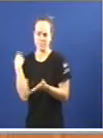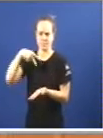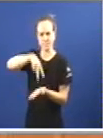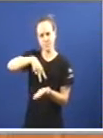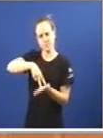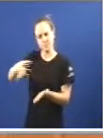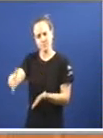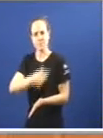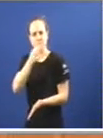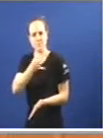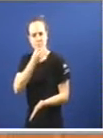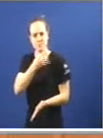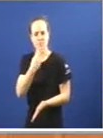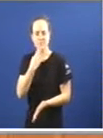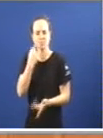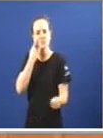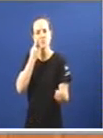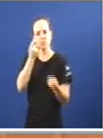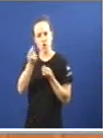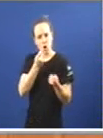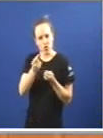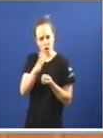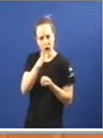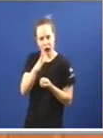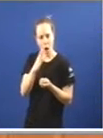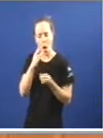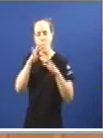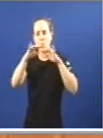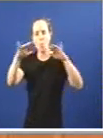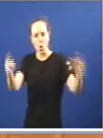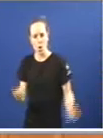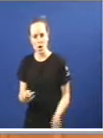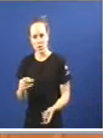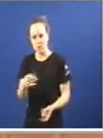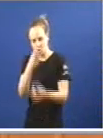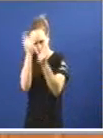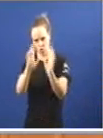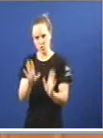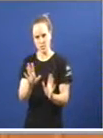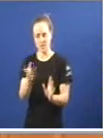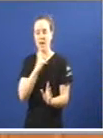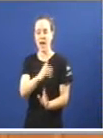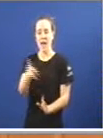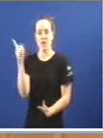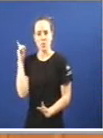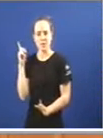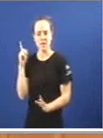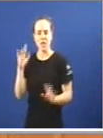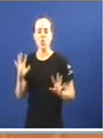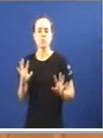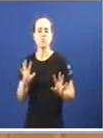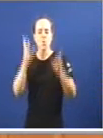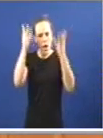comisión de agua y de polen yo pregunto no lo sé es que hacemos pasar una fobia a los farmacéuticos y las farmacéuticas